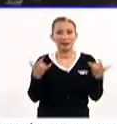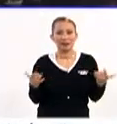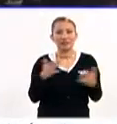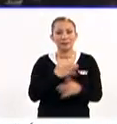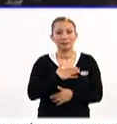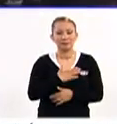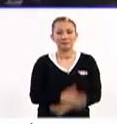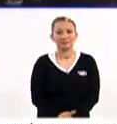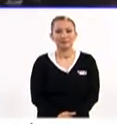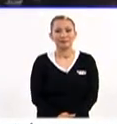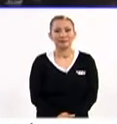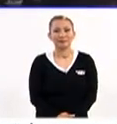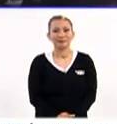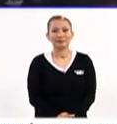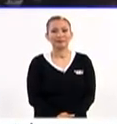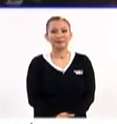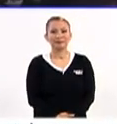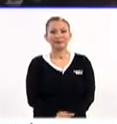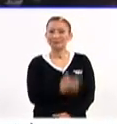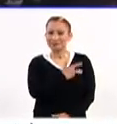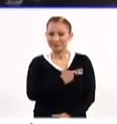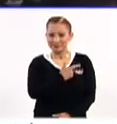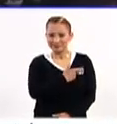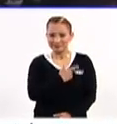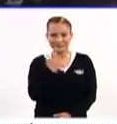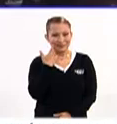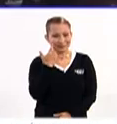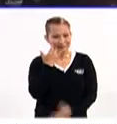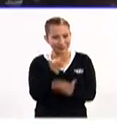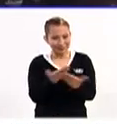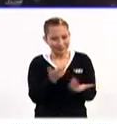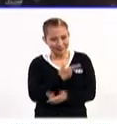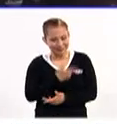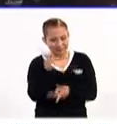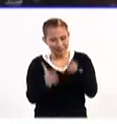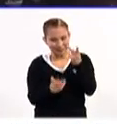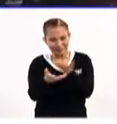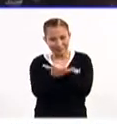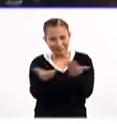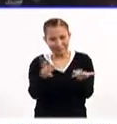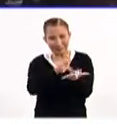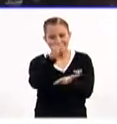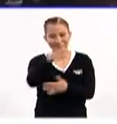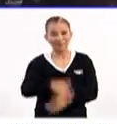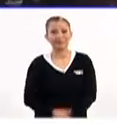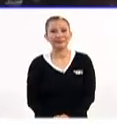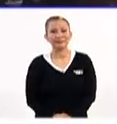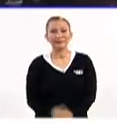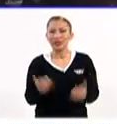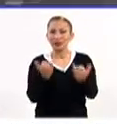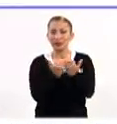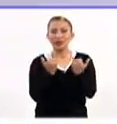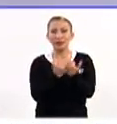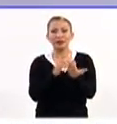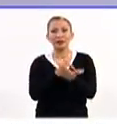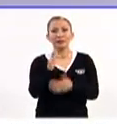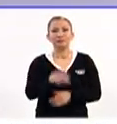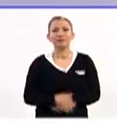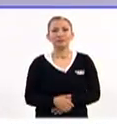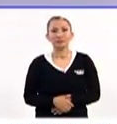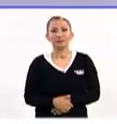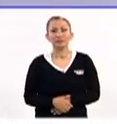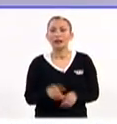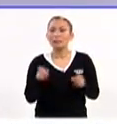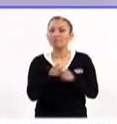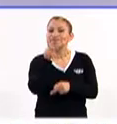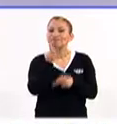nuestra historia. Con todo gusto, estoy a su disposición y fue un gusto conversar con ustedes. Gracias. Igualmente, muchas gracias.